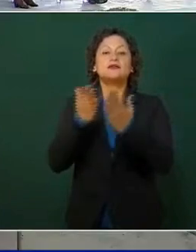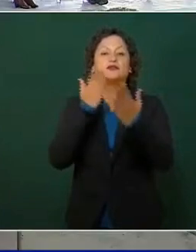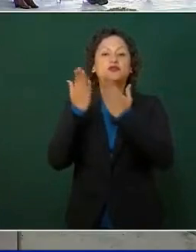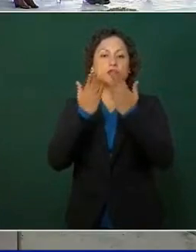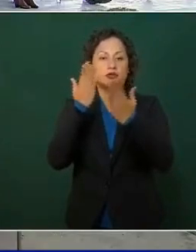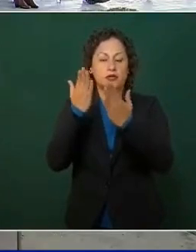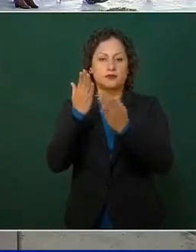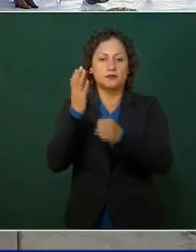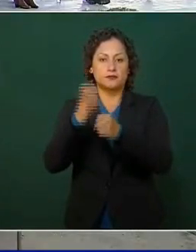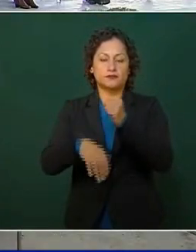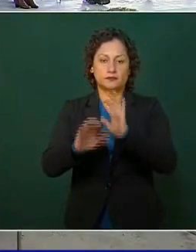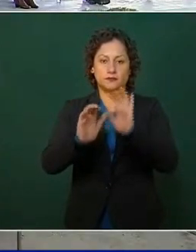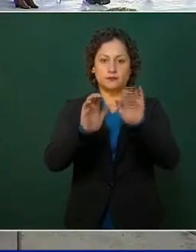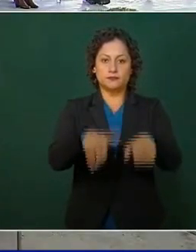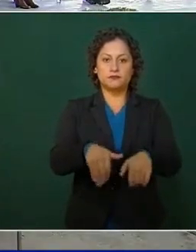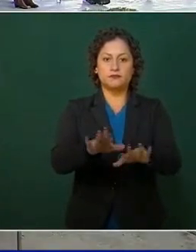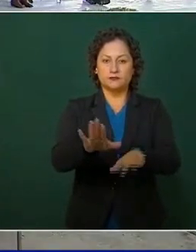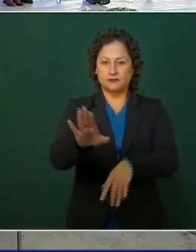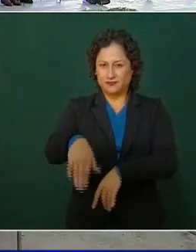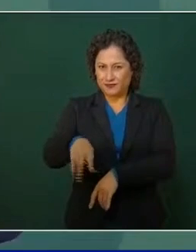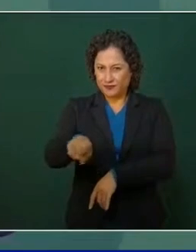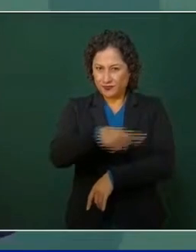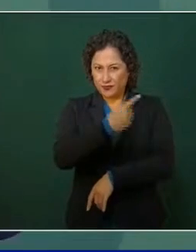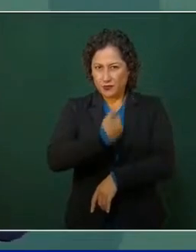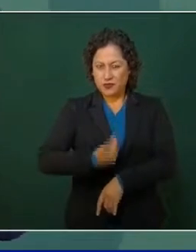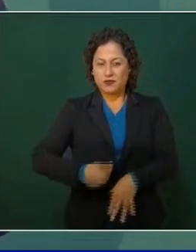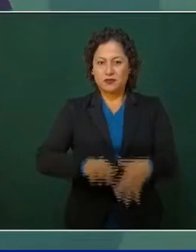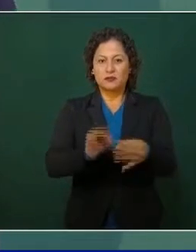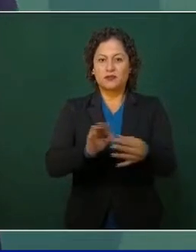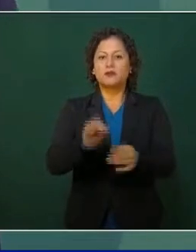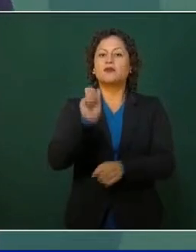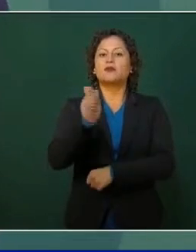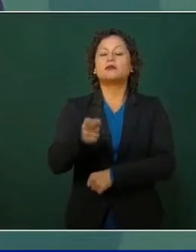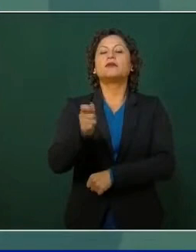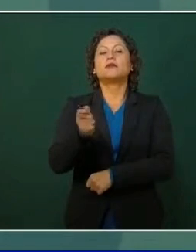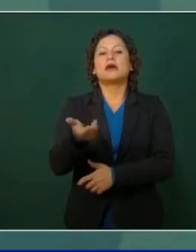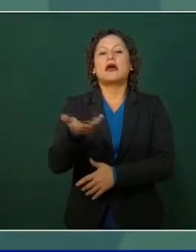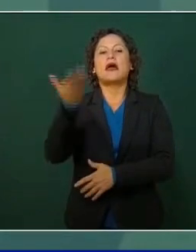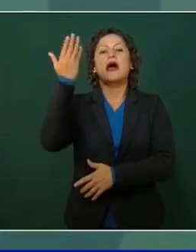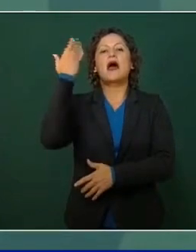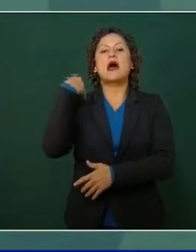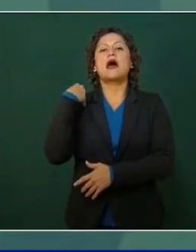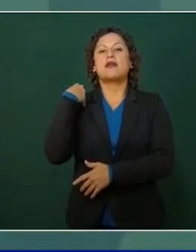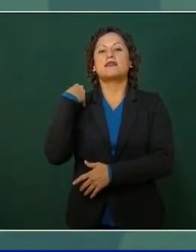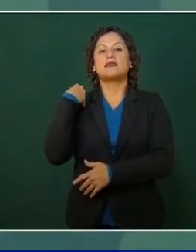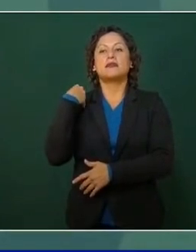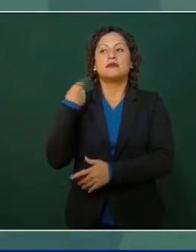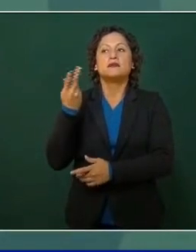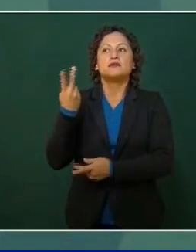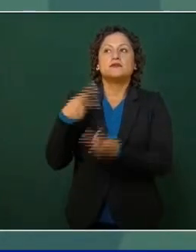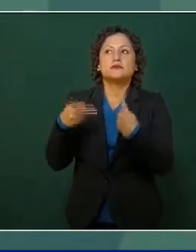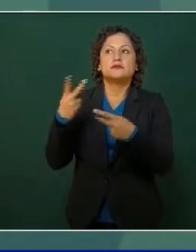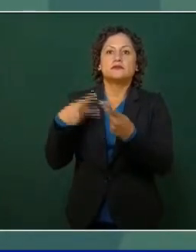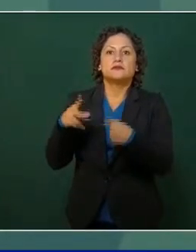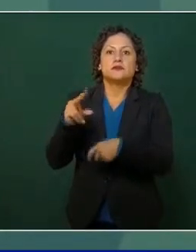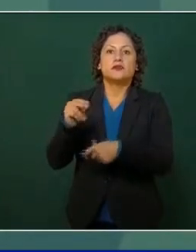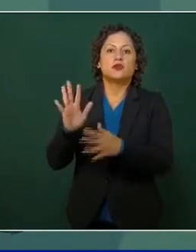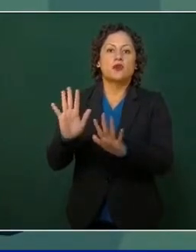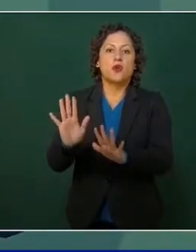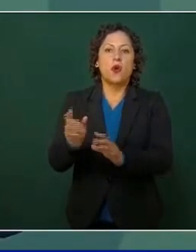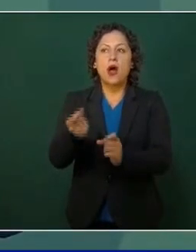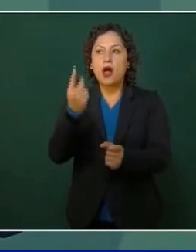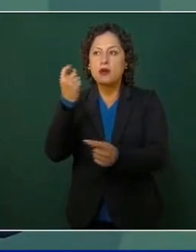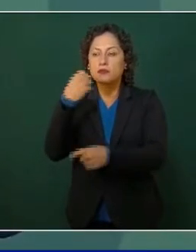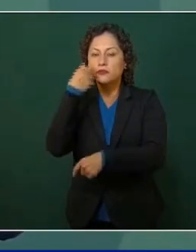el Estado, que era lo que comentaba el presidente, antes no se formaba, entonces los pocos que salían, pues estaban todas las